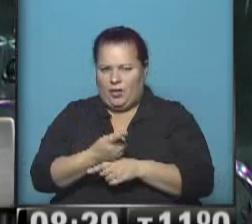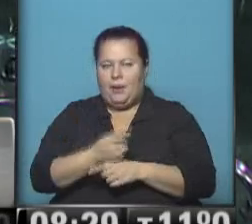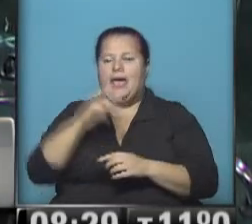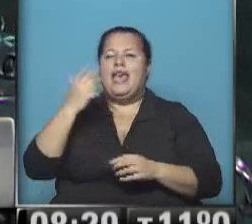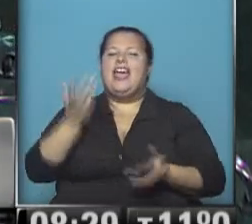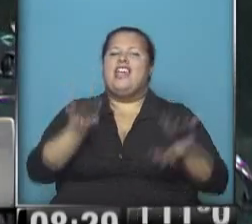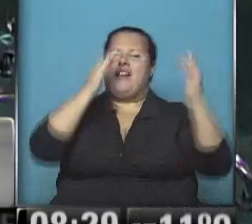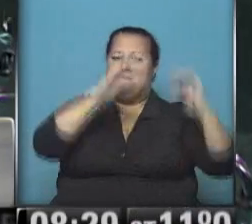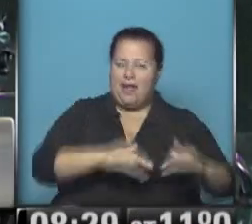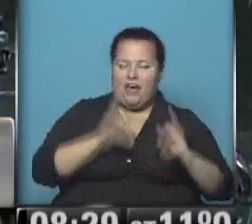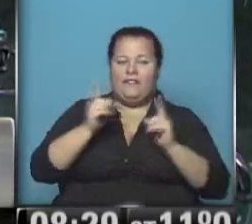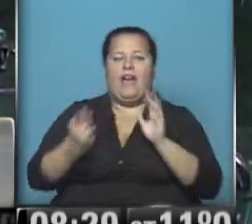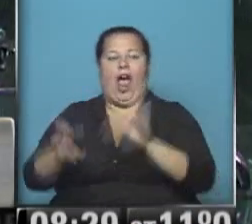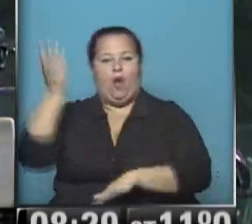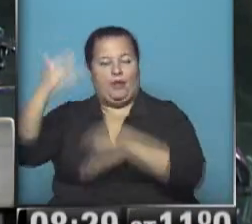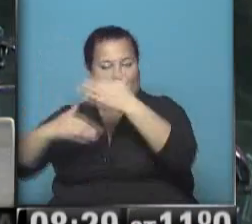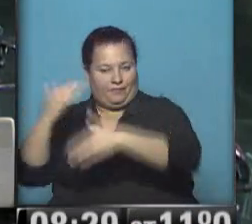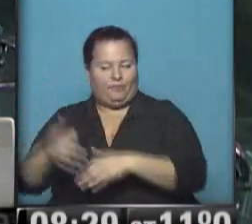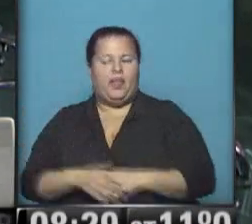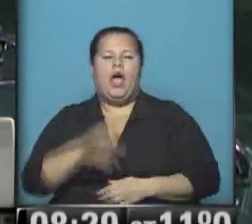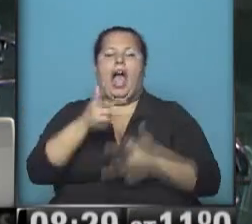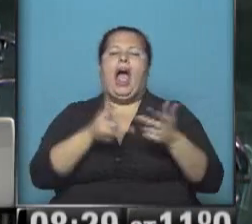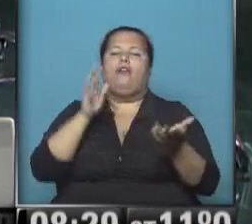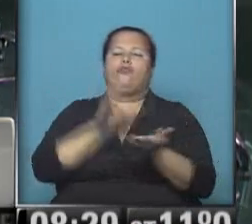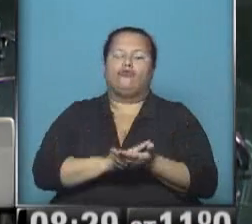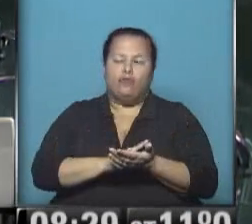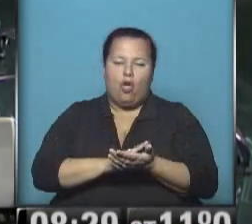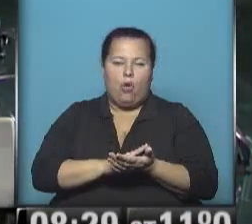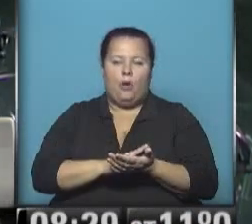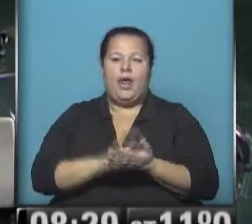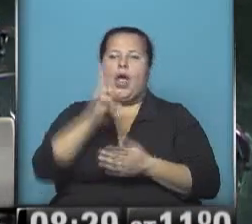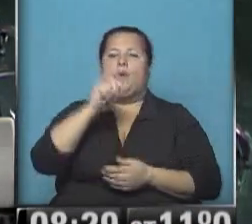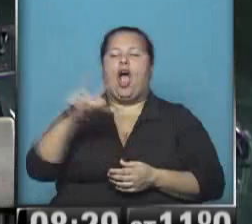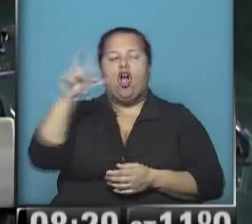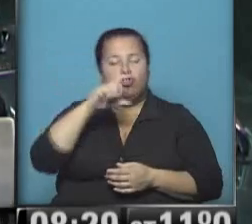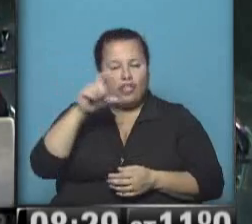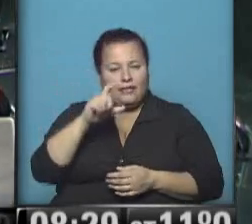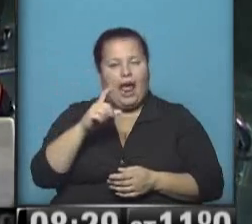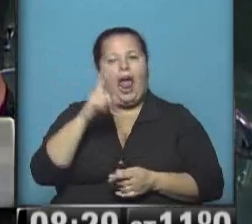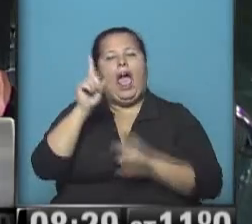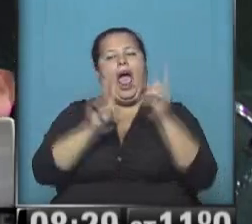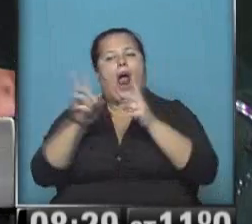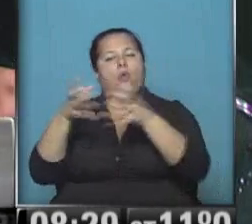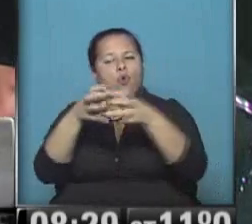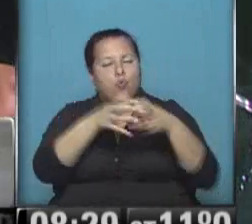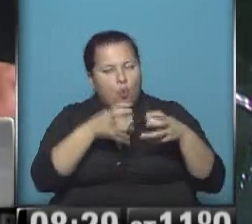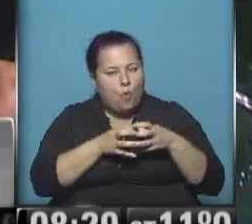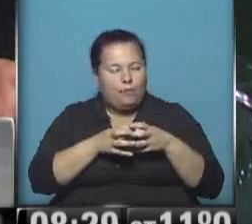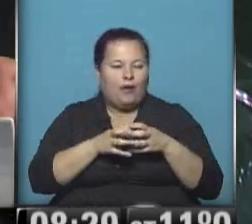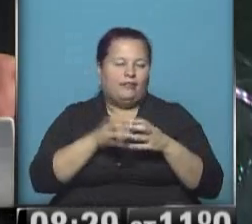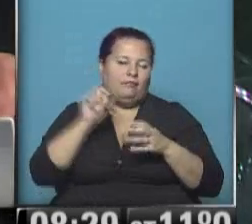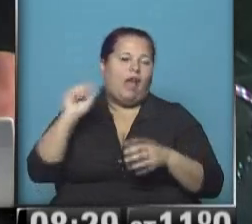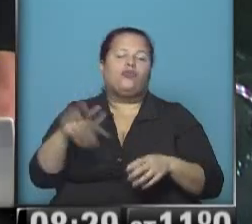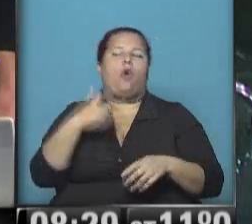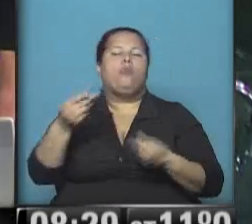inflación y sostener el aumento del crecimiento bueno y cuando hablamos del banco central hay algunos sectores los más clásicos